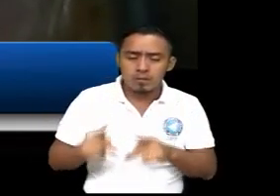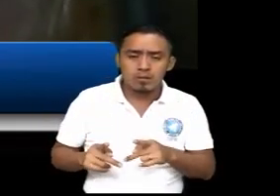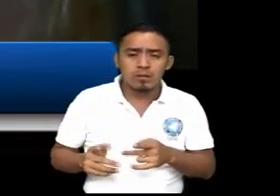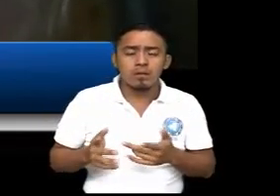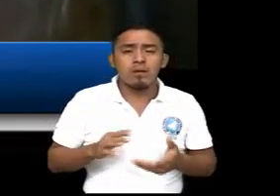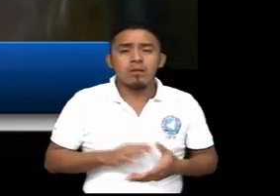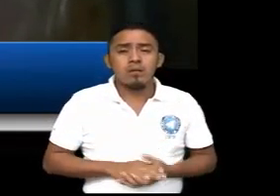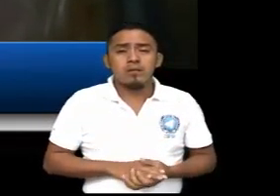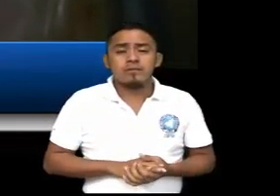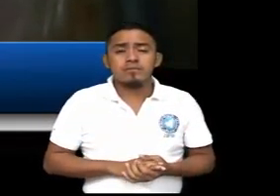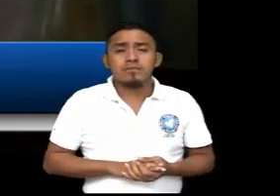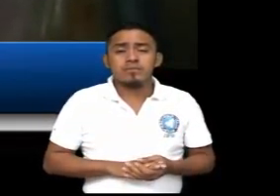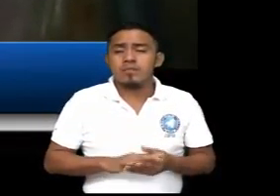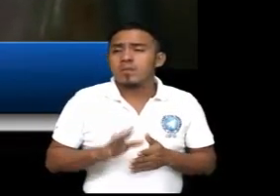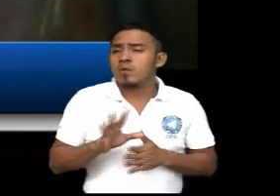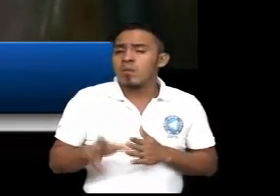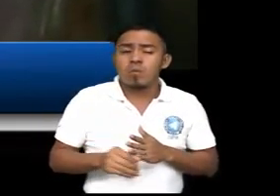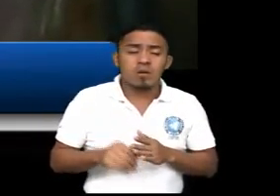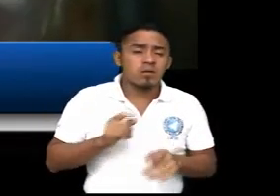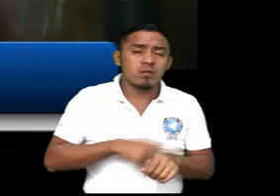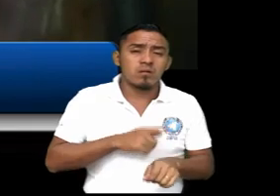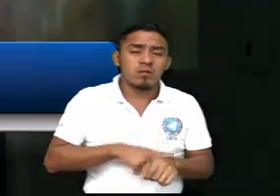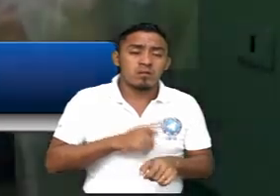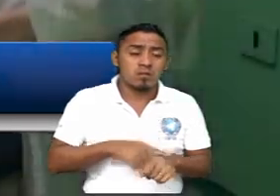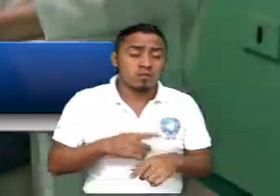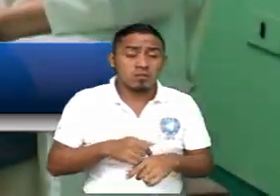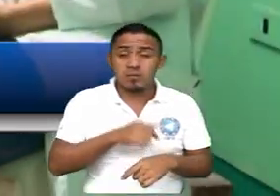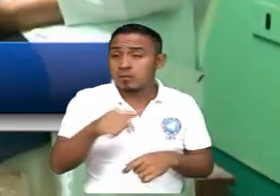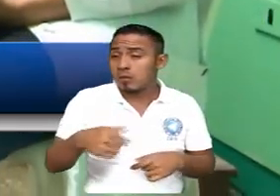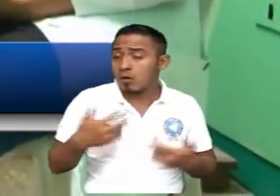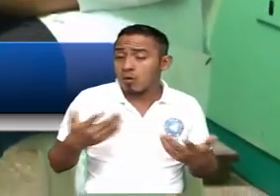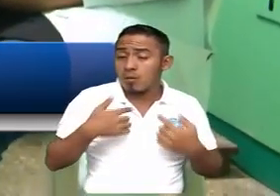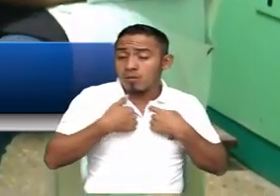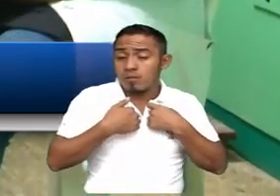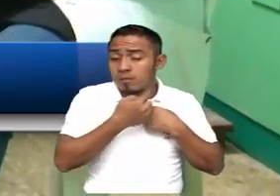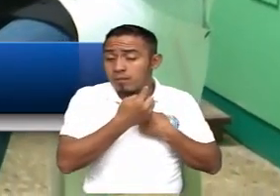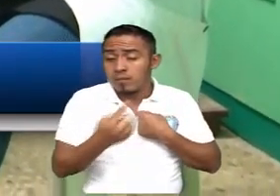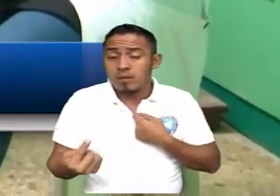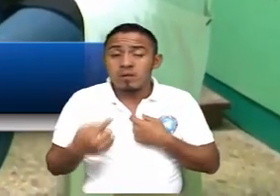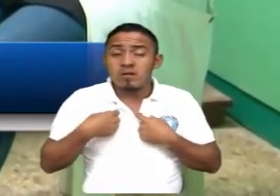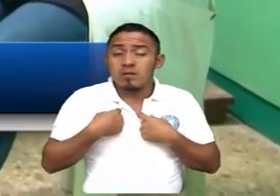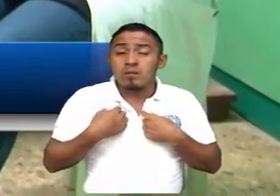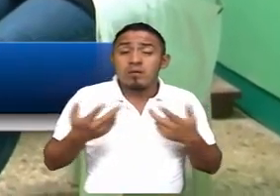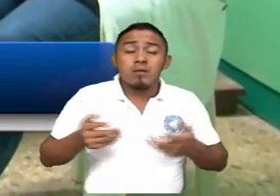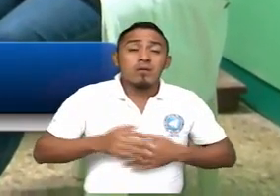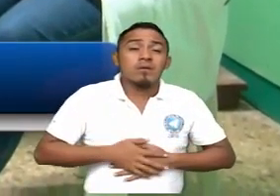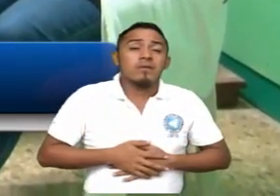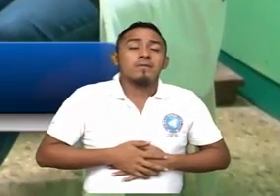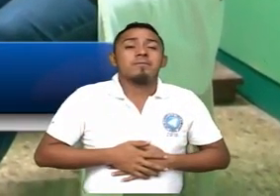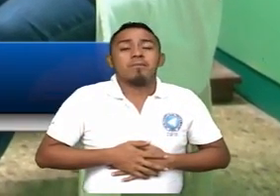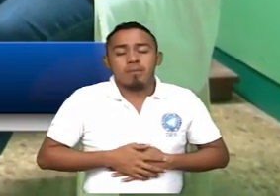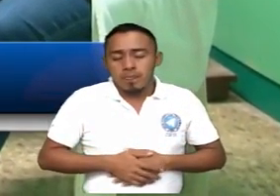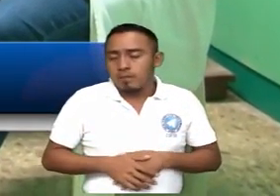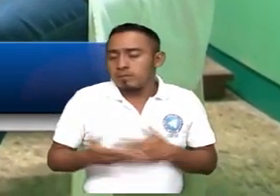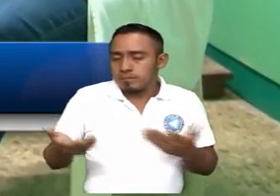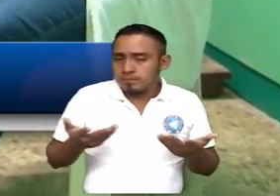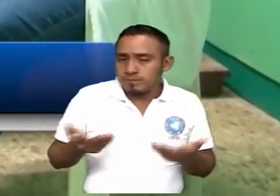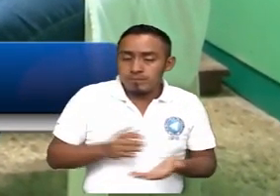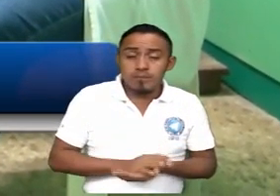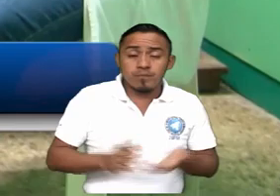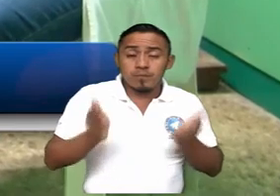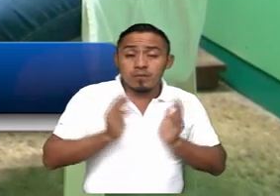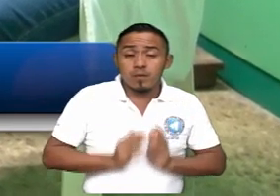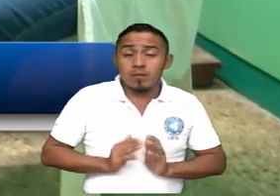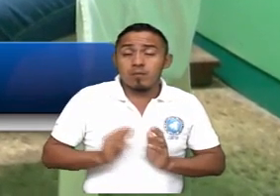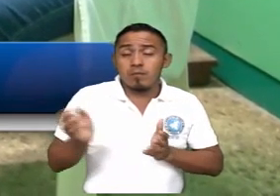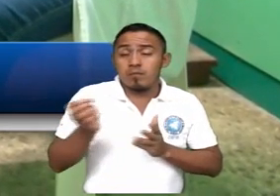catarata, ¿cuánto dilata el procedimiento? ¿Cómo tienen que venir? Pues depende del tipo de condición del ojo. Porque si el ojo